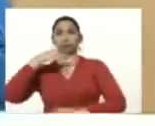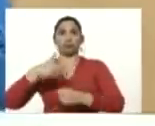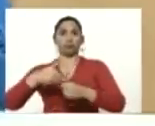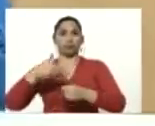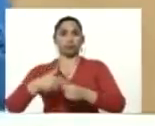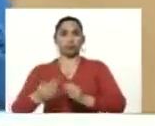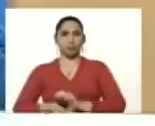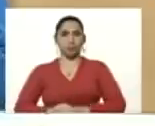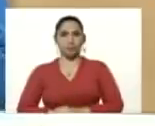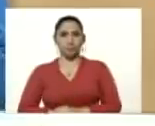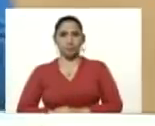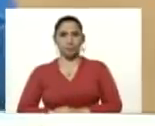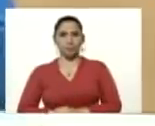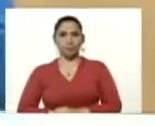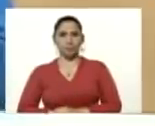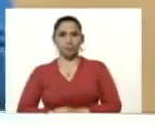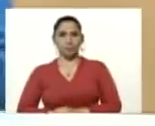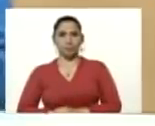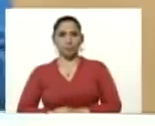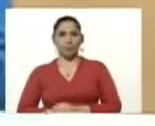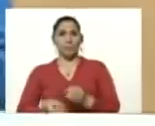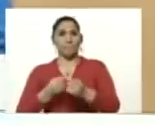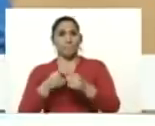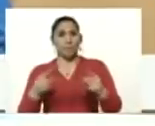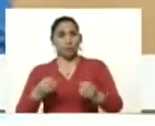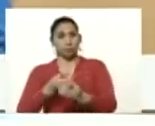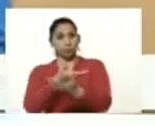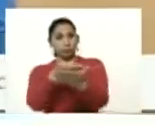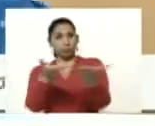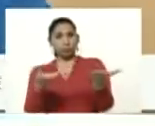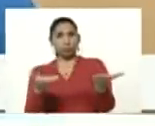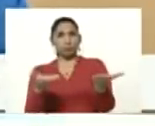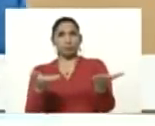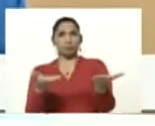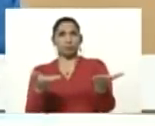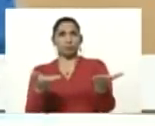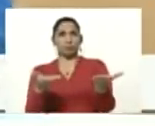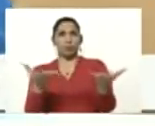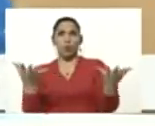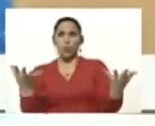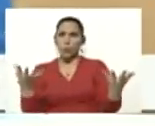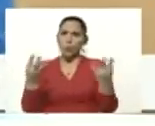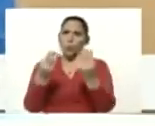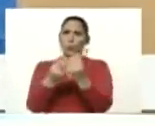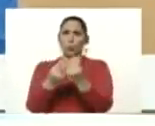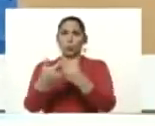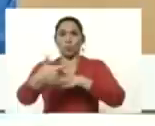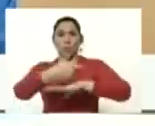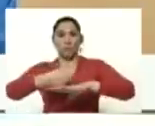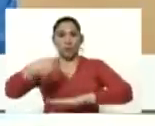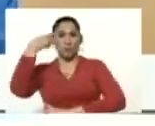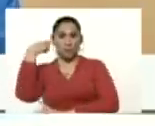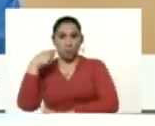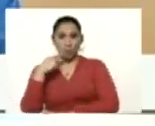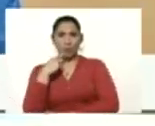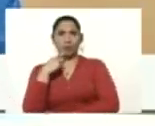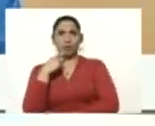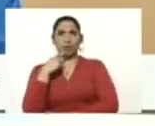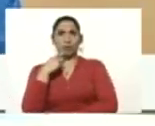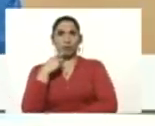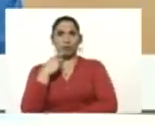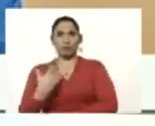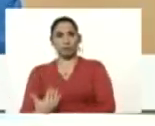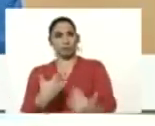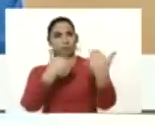gasolina. Y para que ustedes, junto al gobierno bolivariano, que